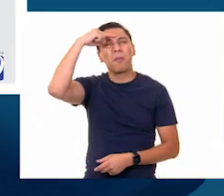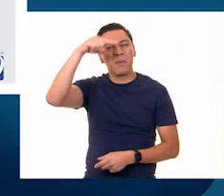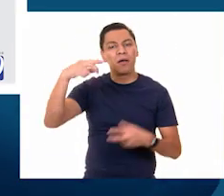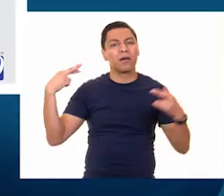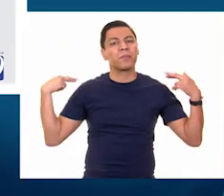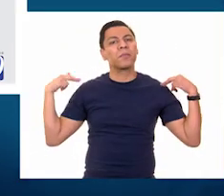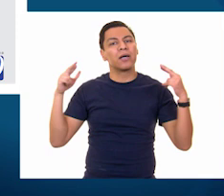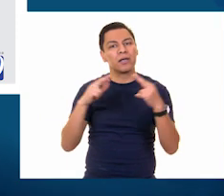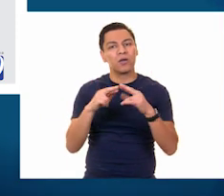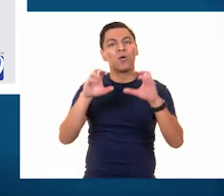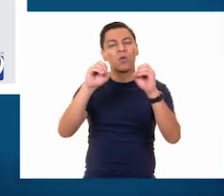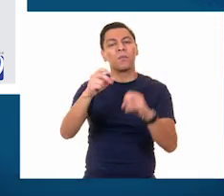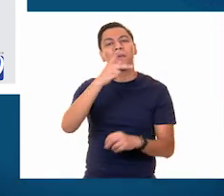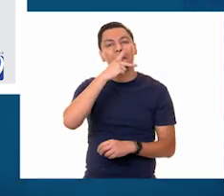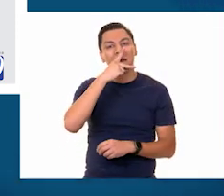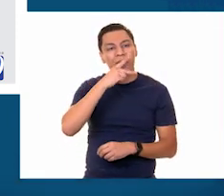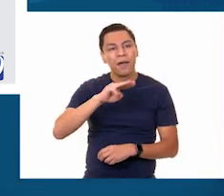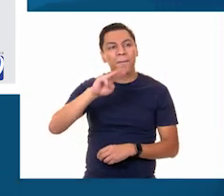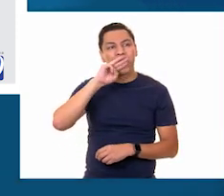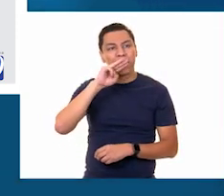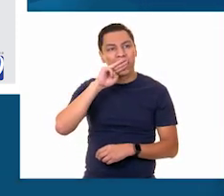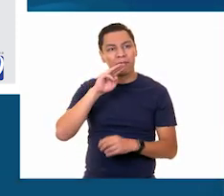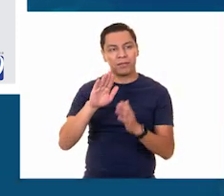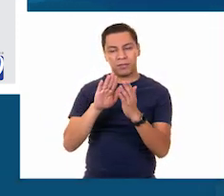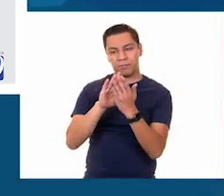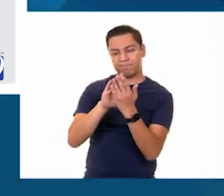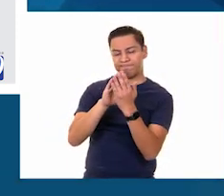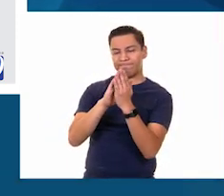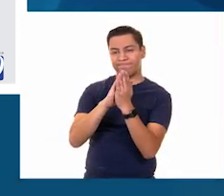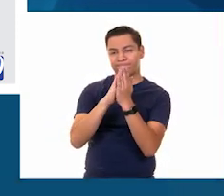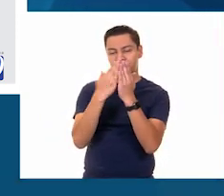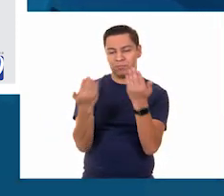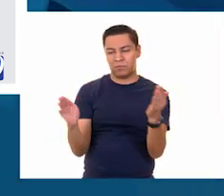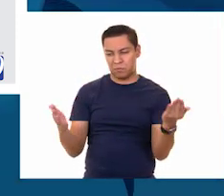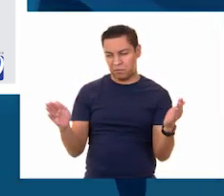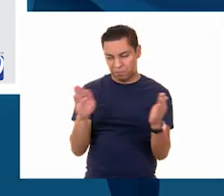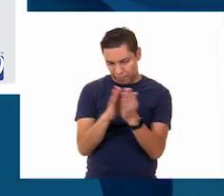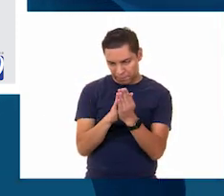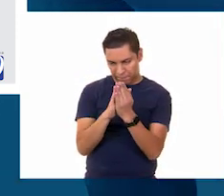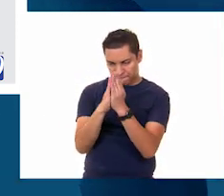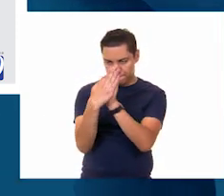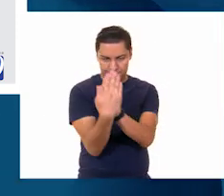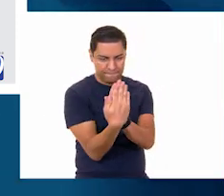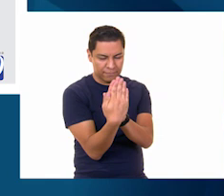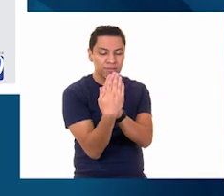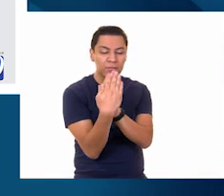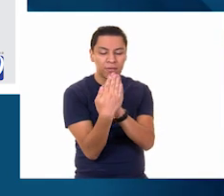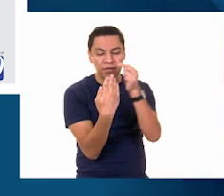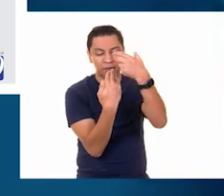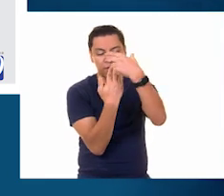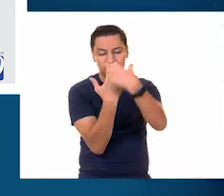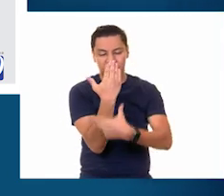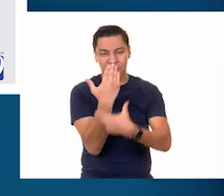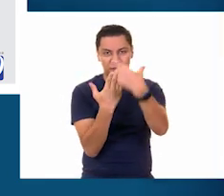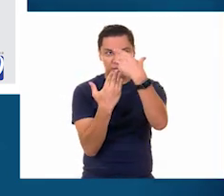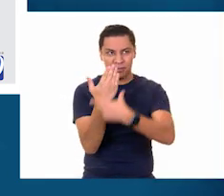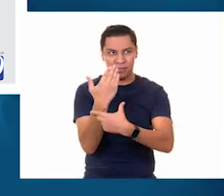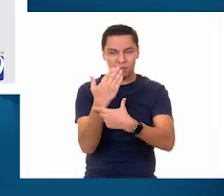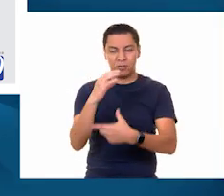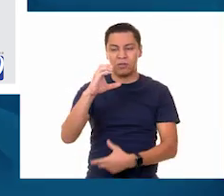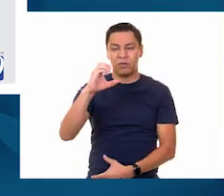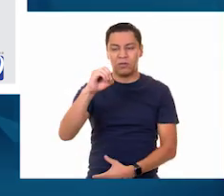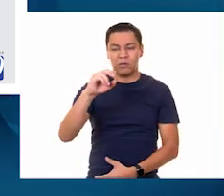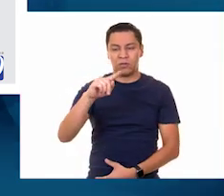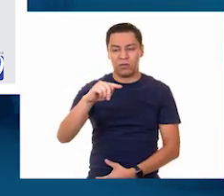sexta columna, que pues se parece a la contraportada de un libro o de una revista, ¿no lo cree? En la que se presenta información